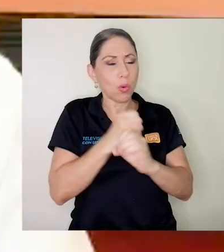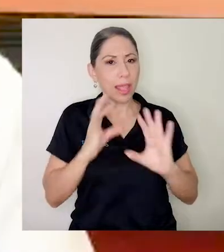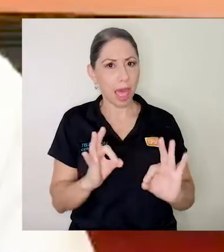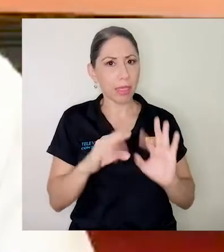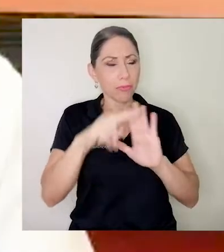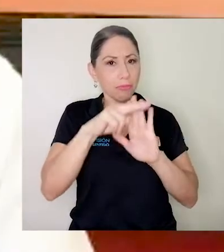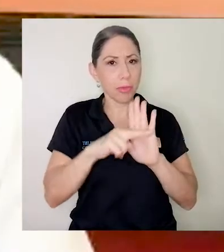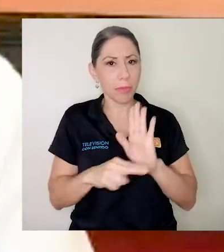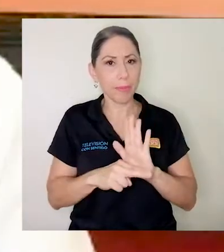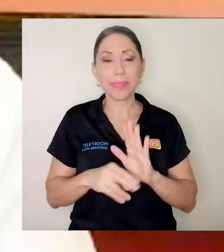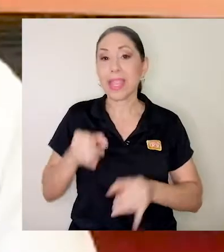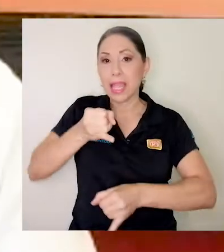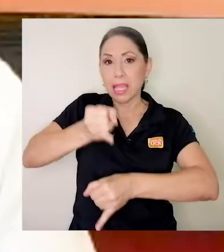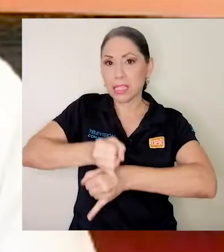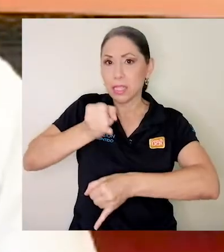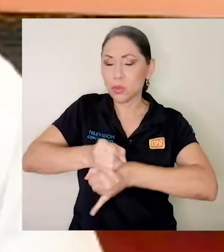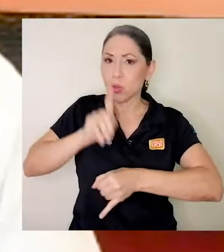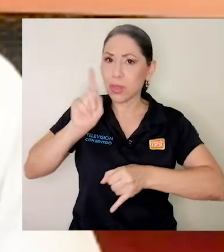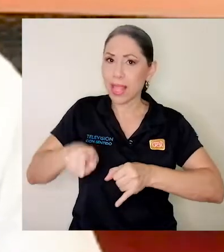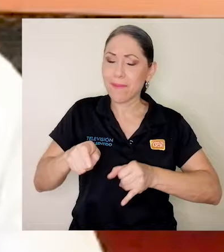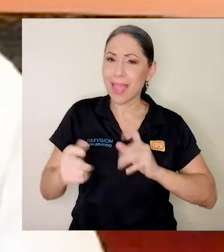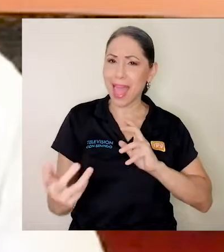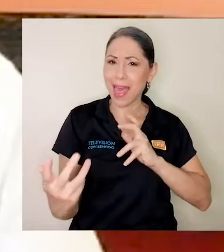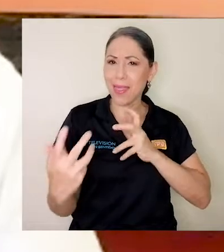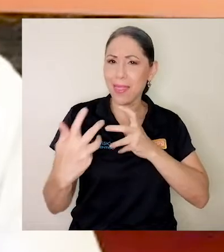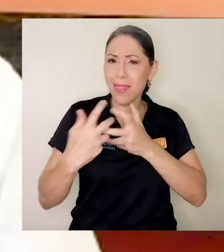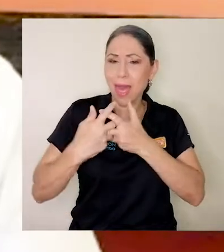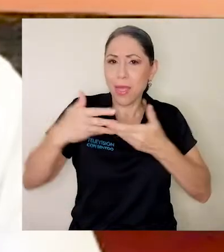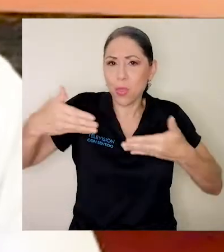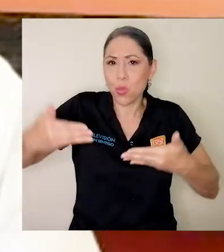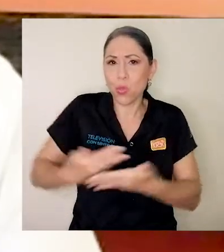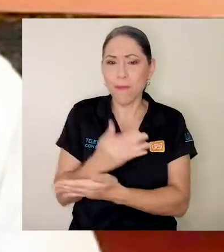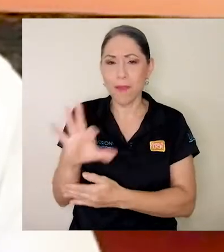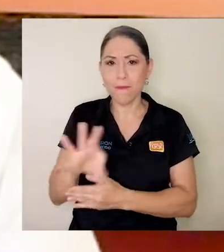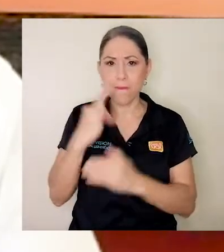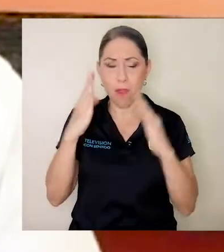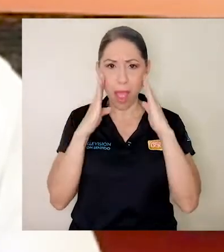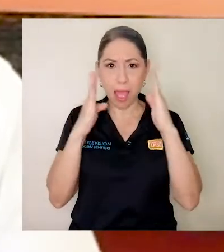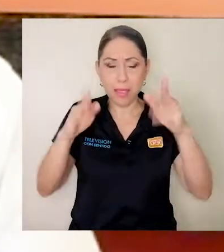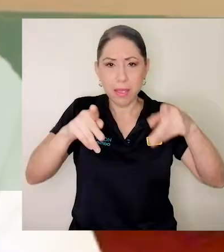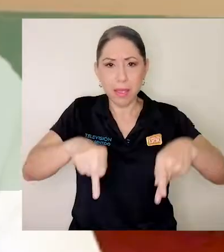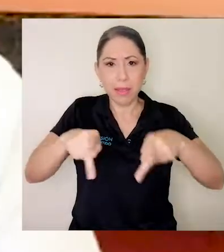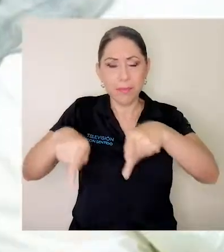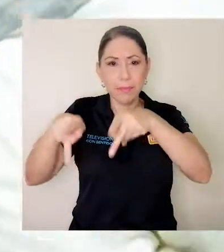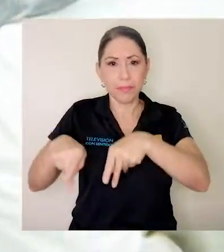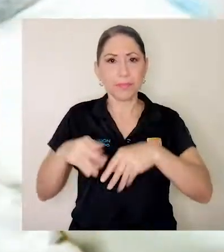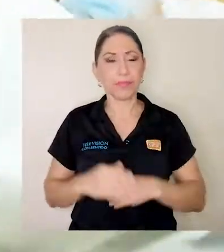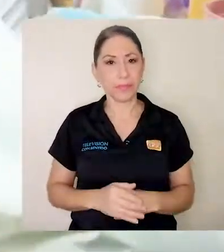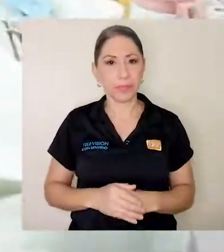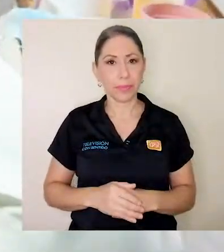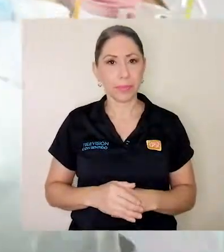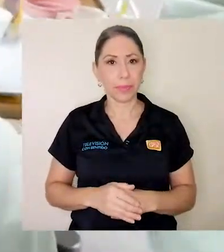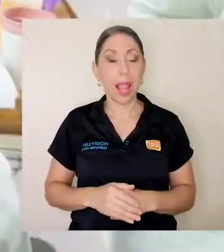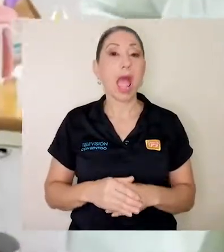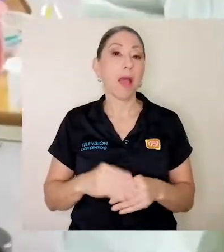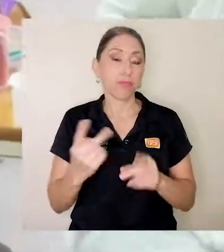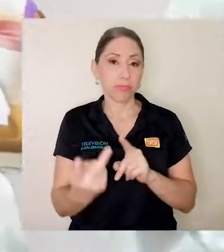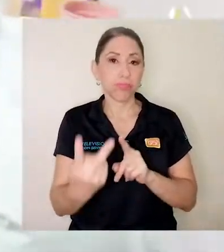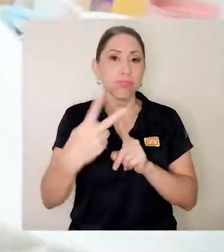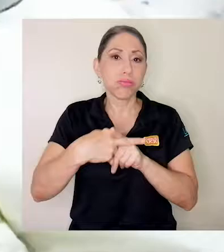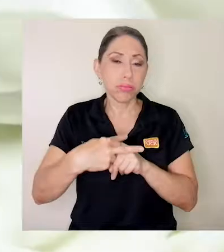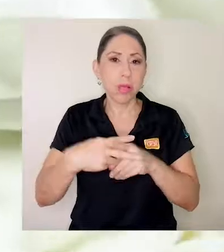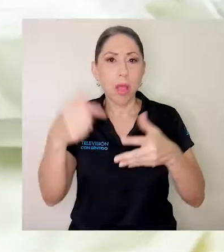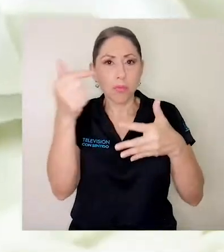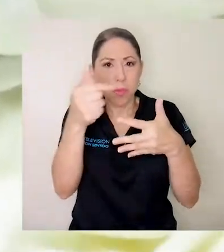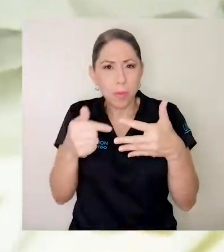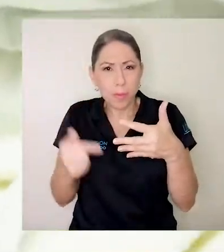La institución tiene que adaptarse a una nueva forma de atender a las personas. Entonces se implementa una